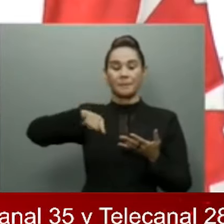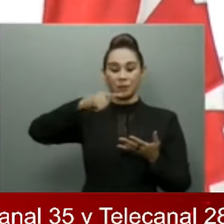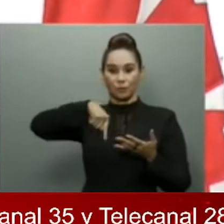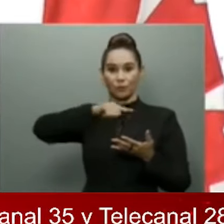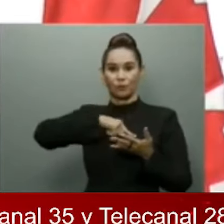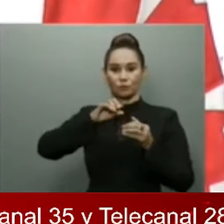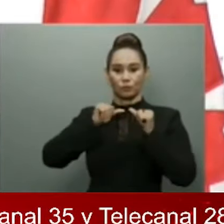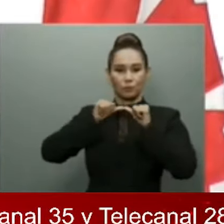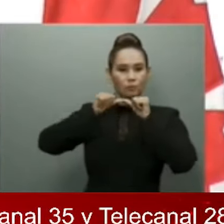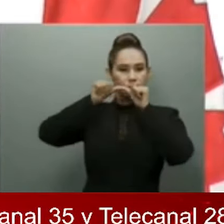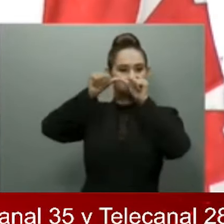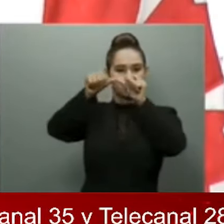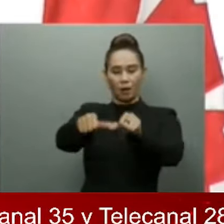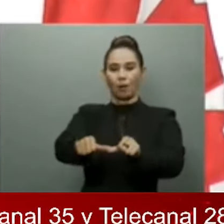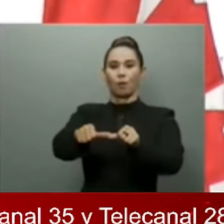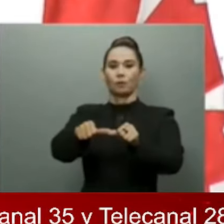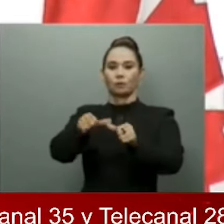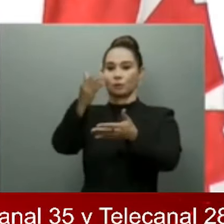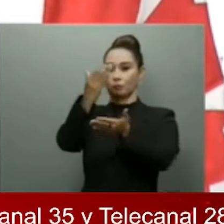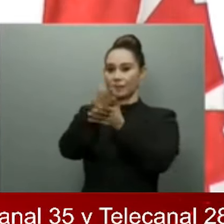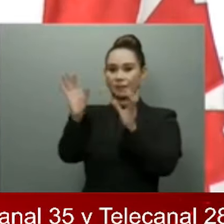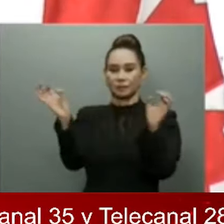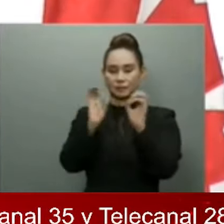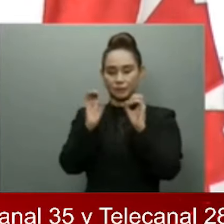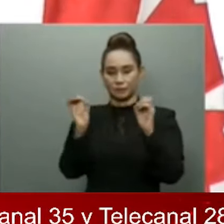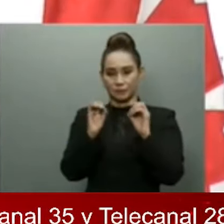a avanzar sin pausa